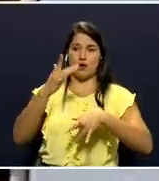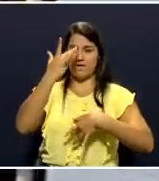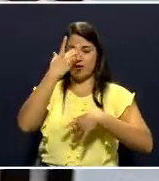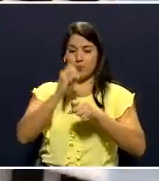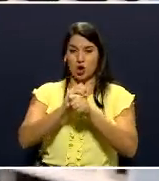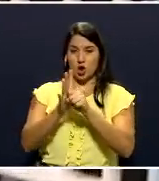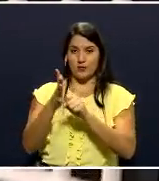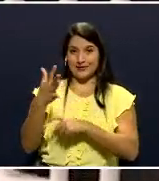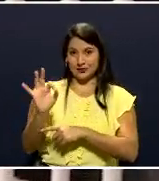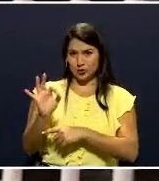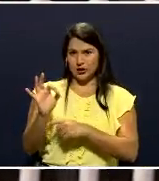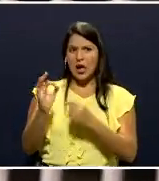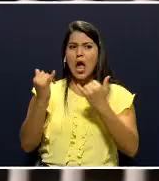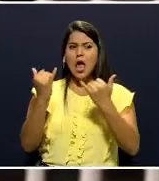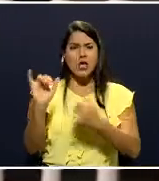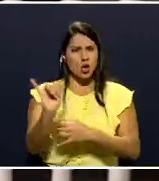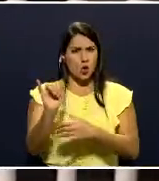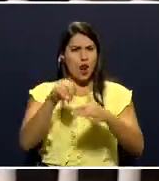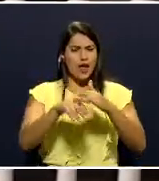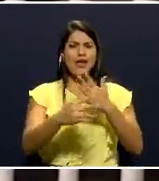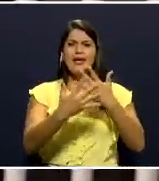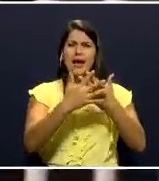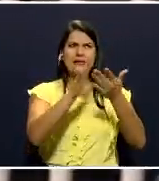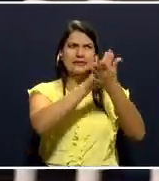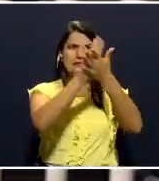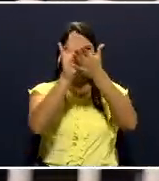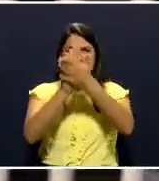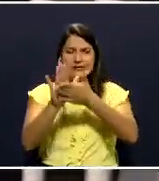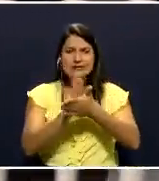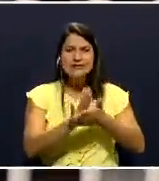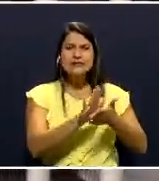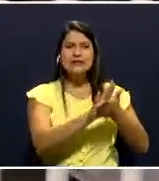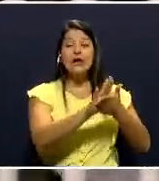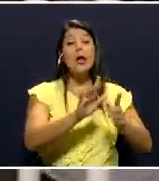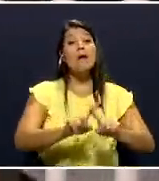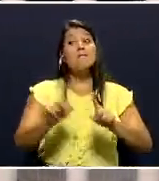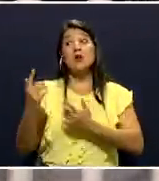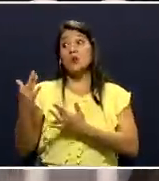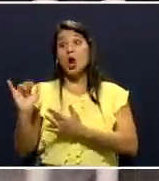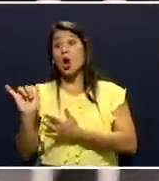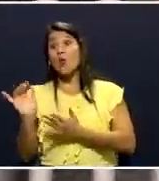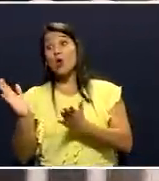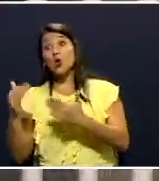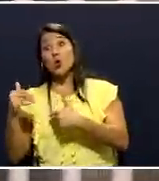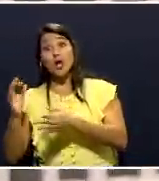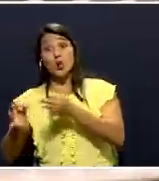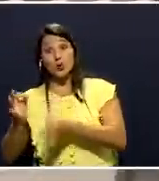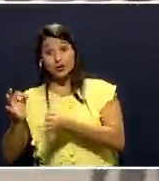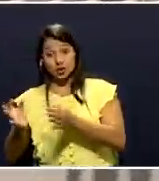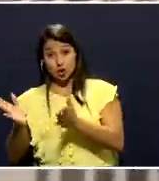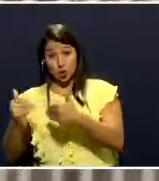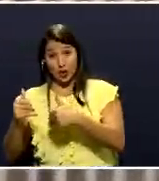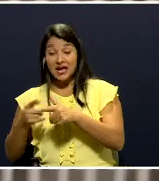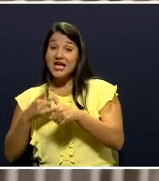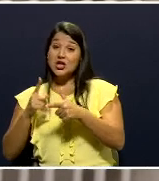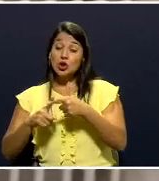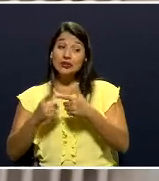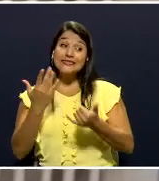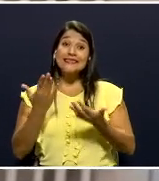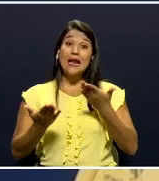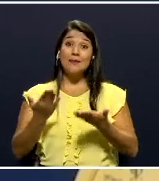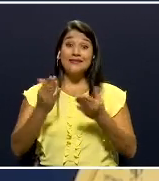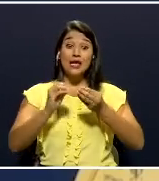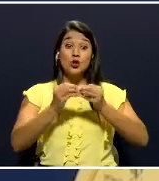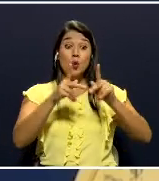pero esperan que con la medida tomada por Corte de no hacer nuevas audiencias y juicios, baje la cantidad de privados de libertad en celdas